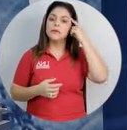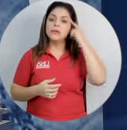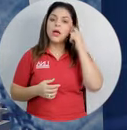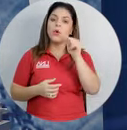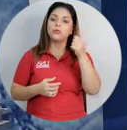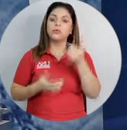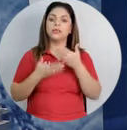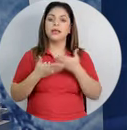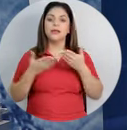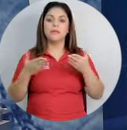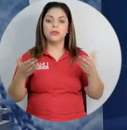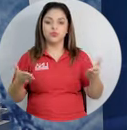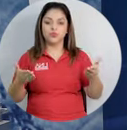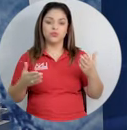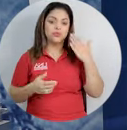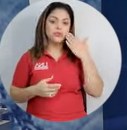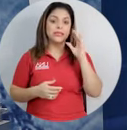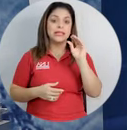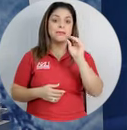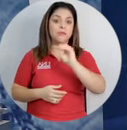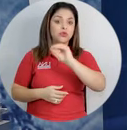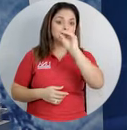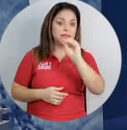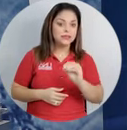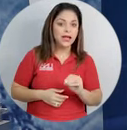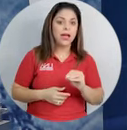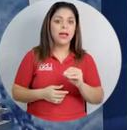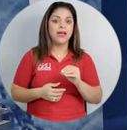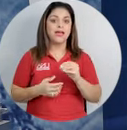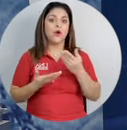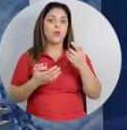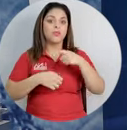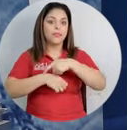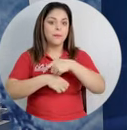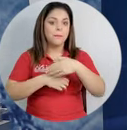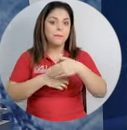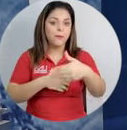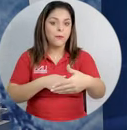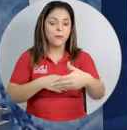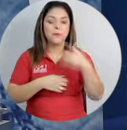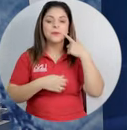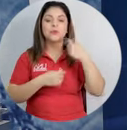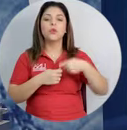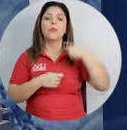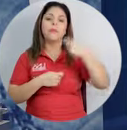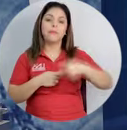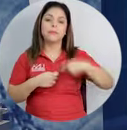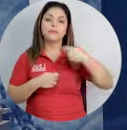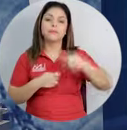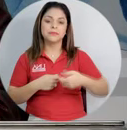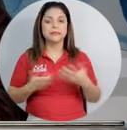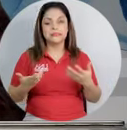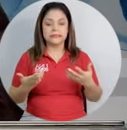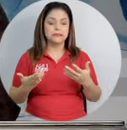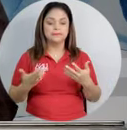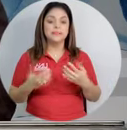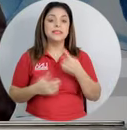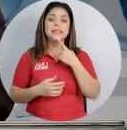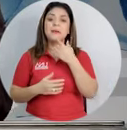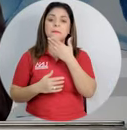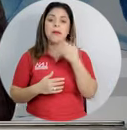la tasa o el tiempo, porque no sea que más bien termine pagando más de lo que estaba pagando antes. Aquí la recomendación es que